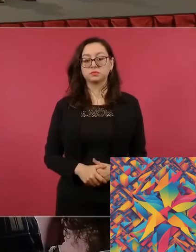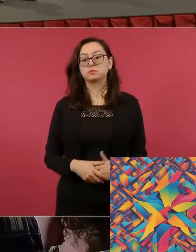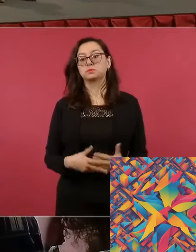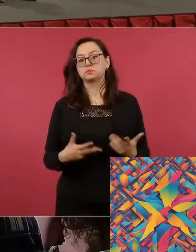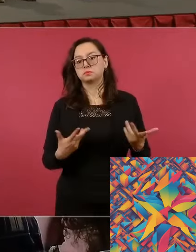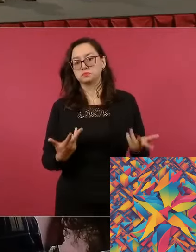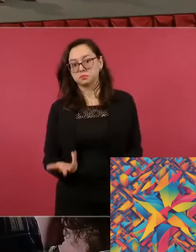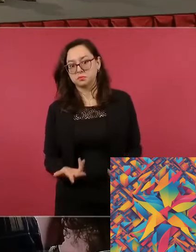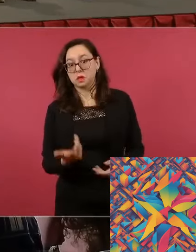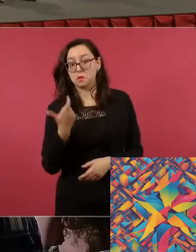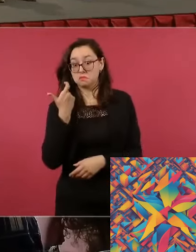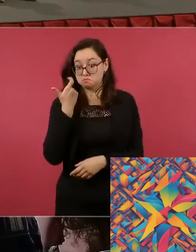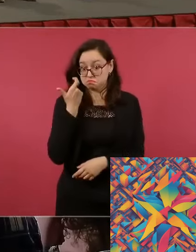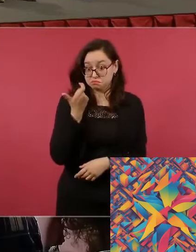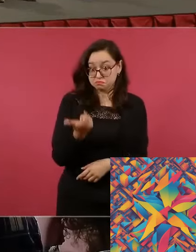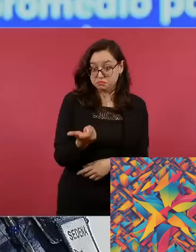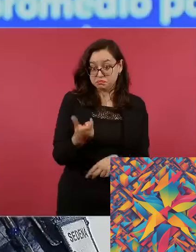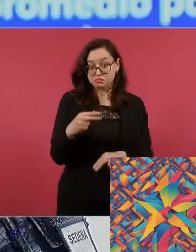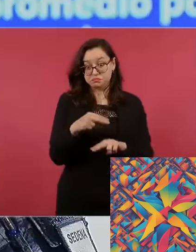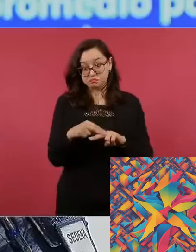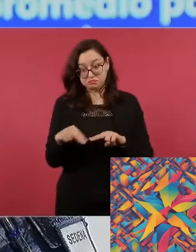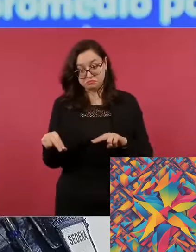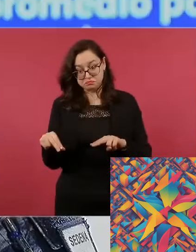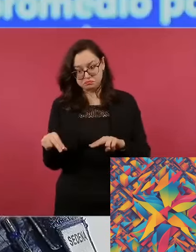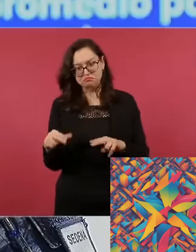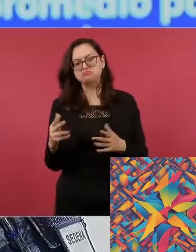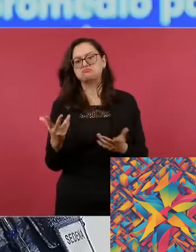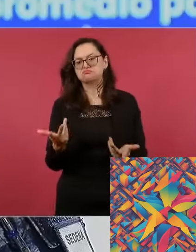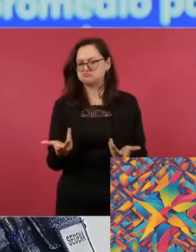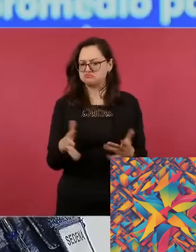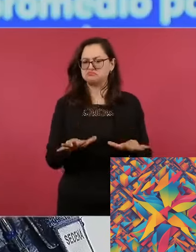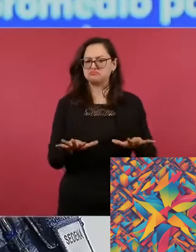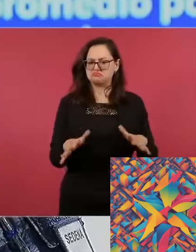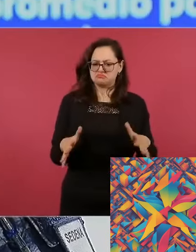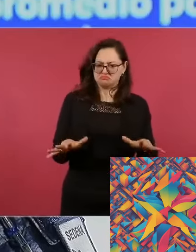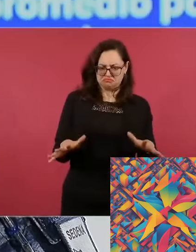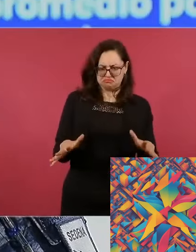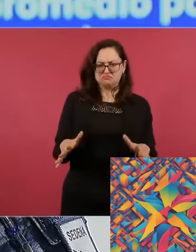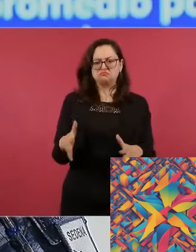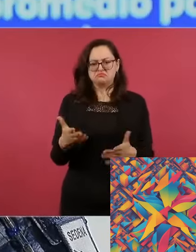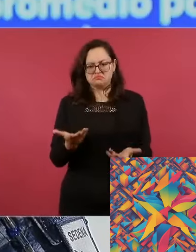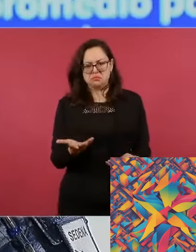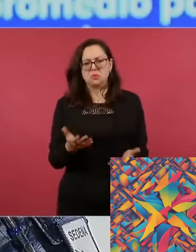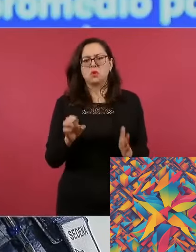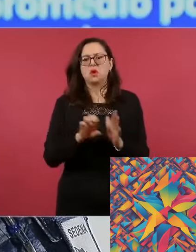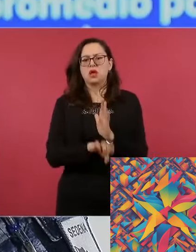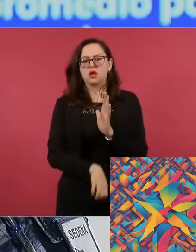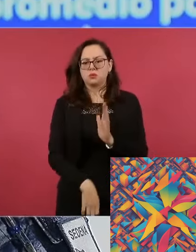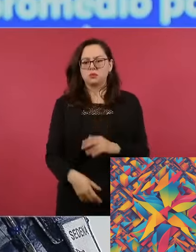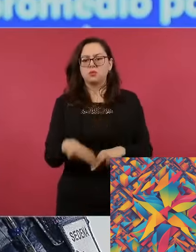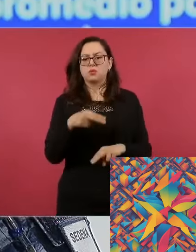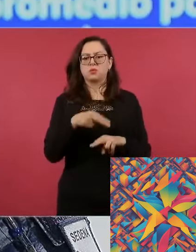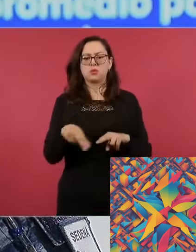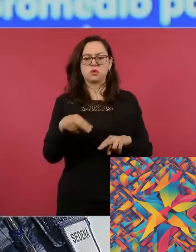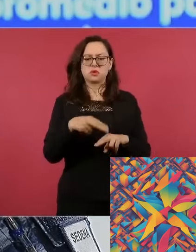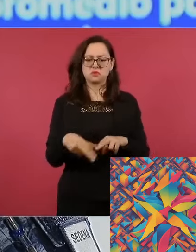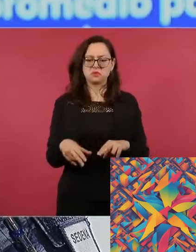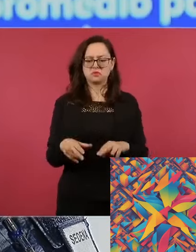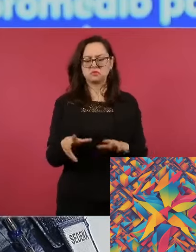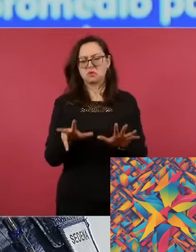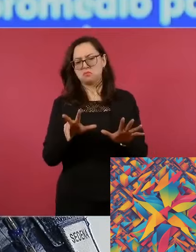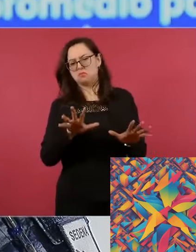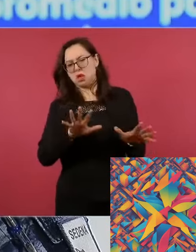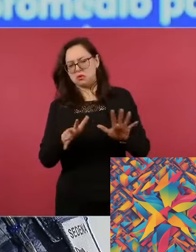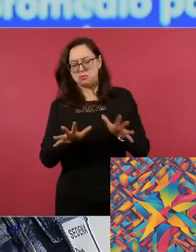diferencias y tensiones, es posible mantener un diálogo constructivo y respetuoso. La actitud de Ben Ageri al presentar el audio y la respuesta